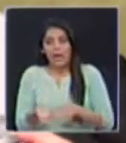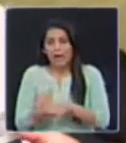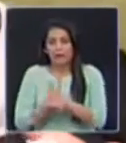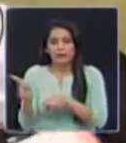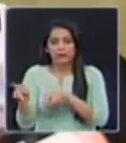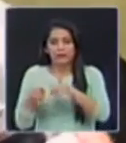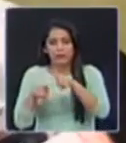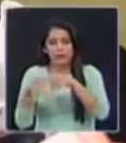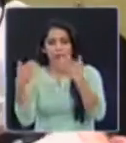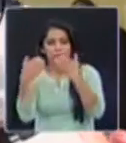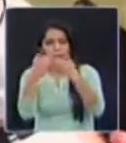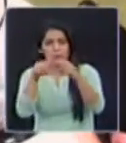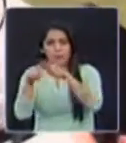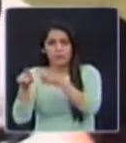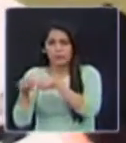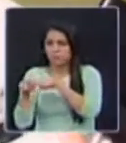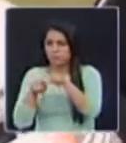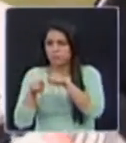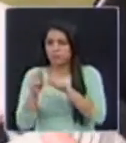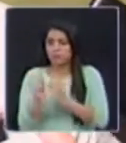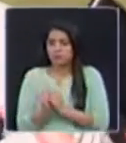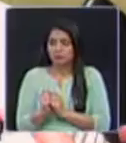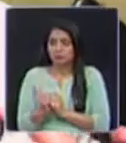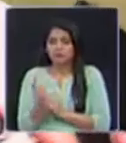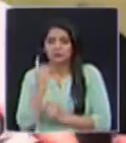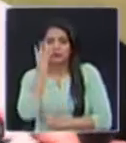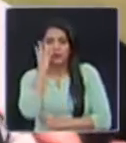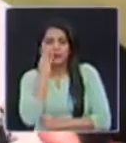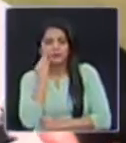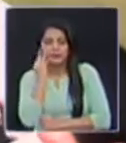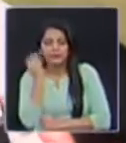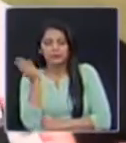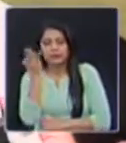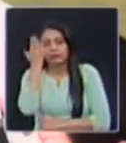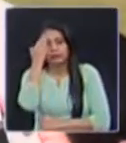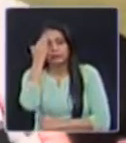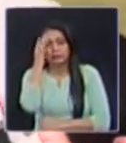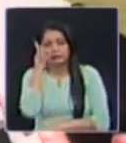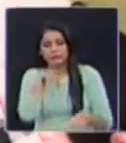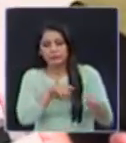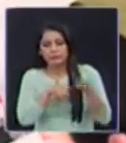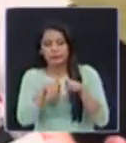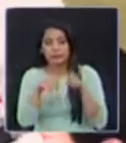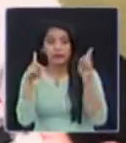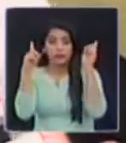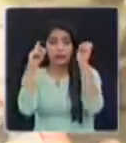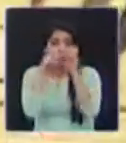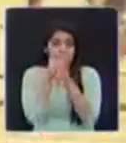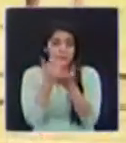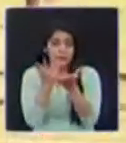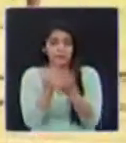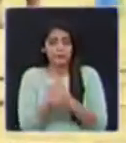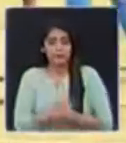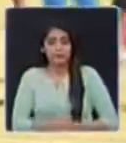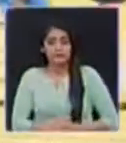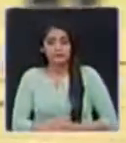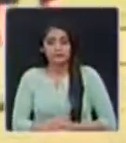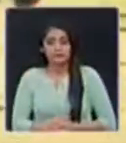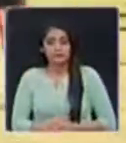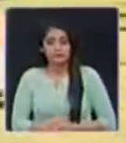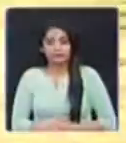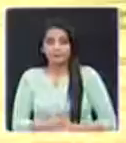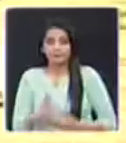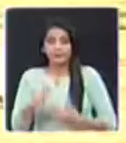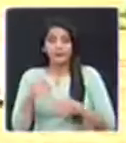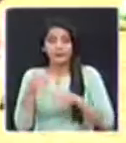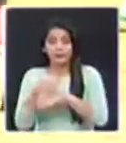equipo que tiene experiencia, que tiene buen juego, así que bueno, va a ser difícil como todos, como digo siempre. Inmediatamente el próximo